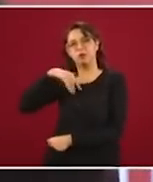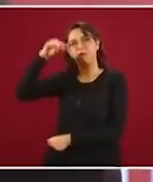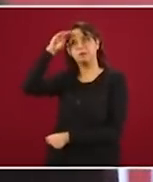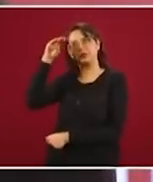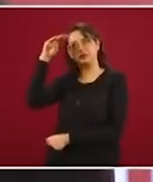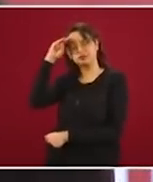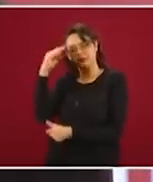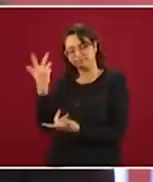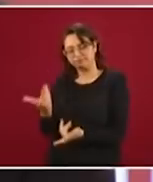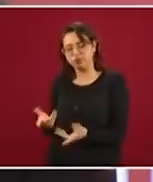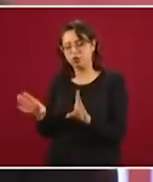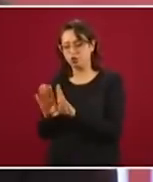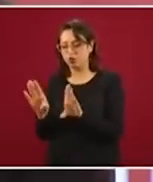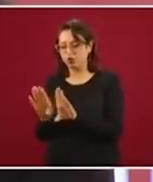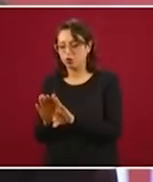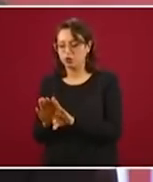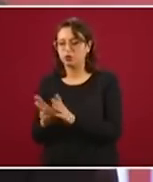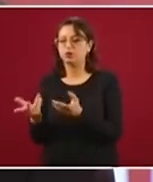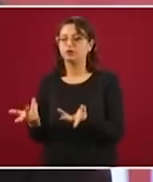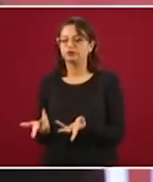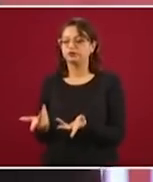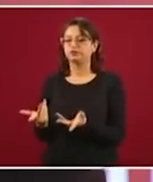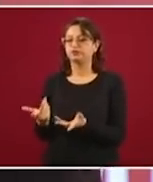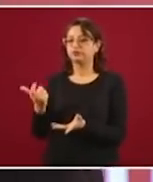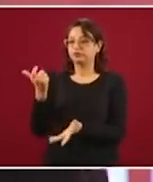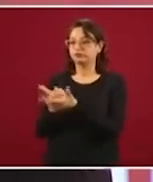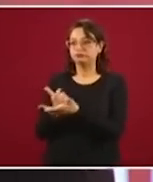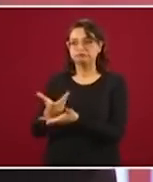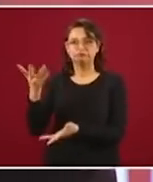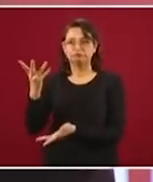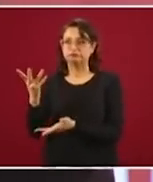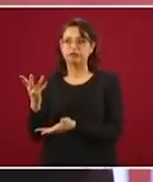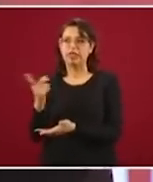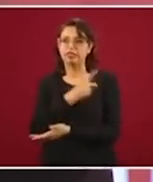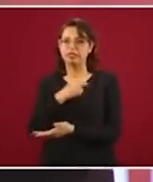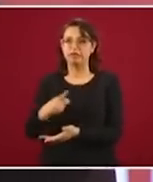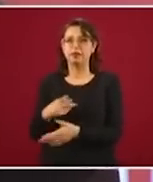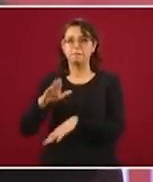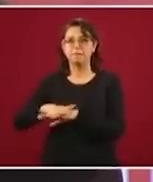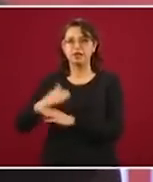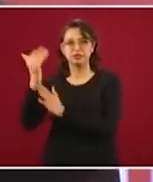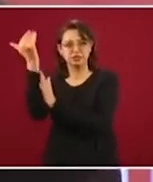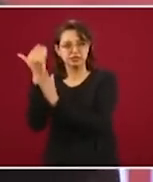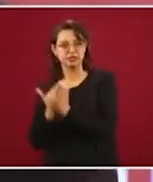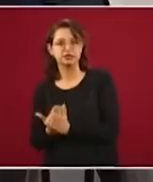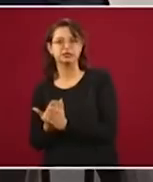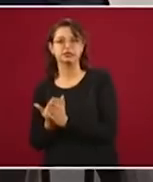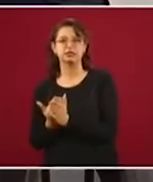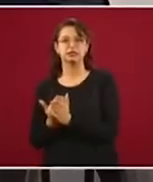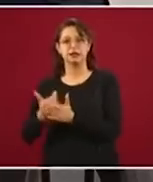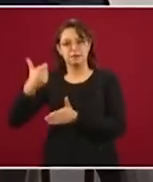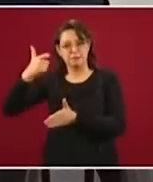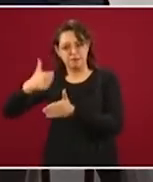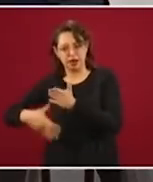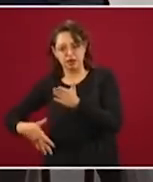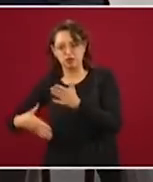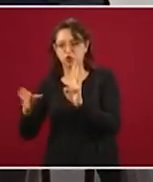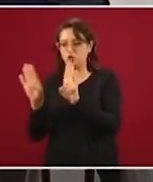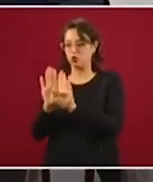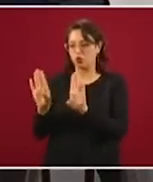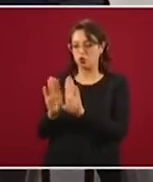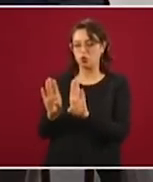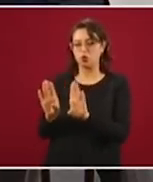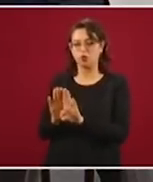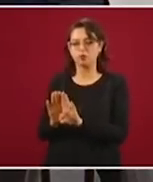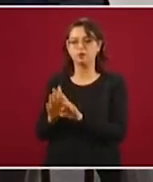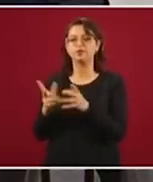sobre cómo podemos disminuir los costos de estos insumos y con los modelos